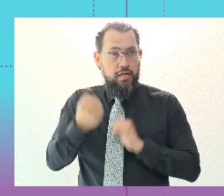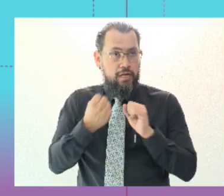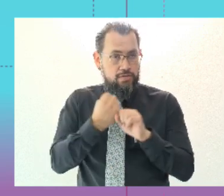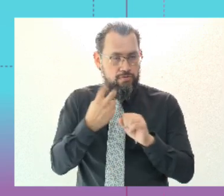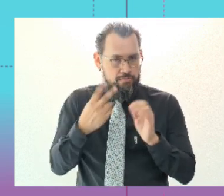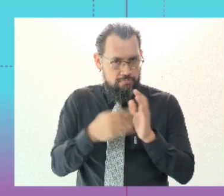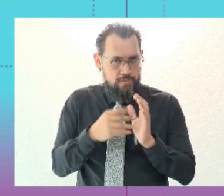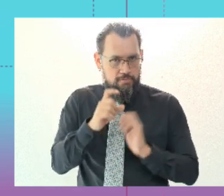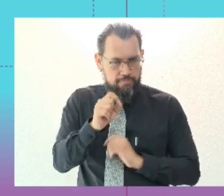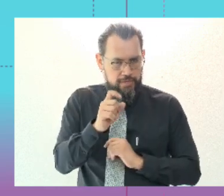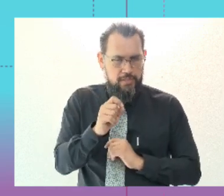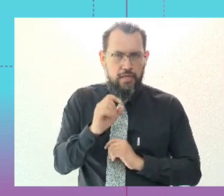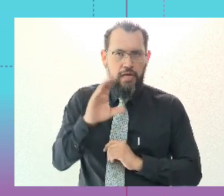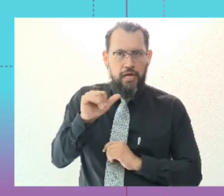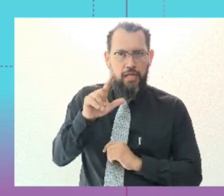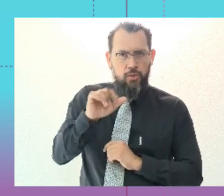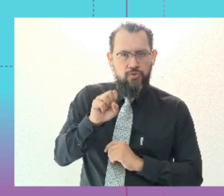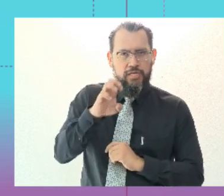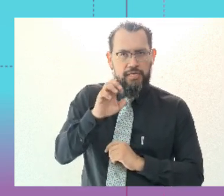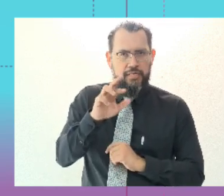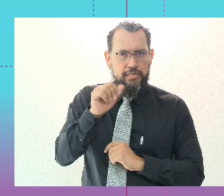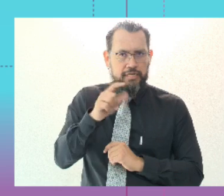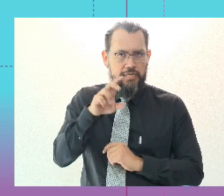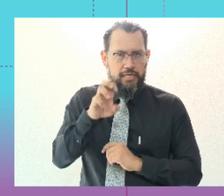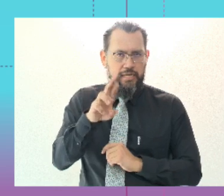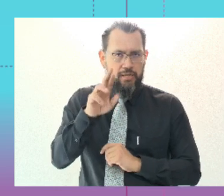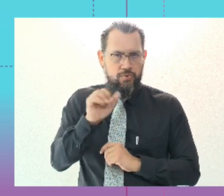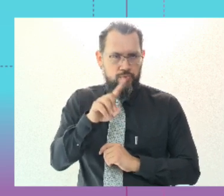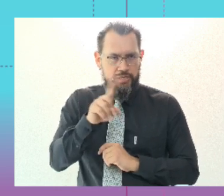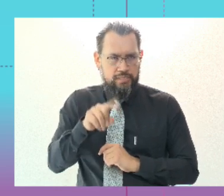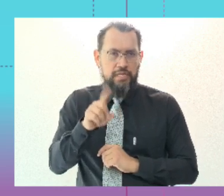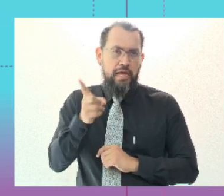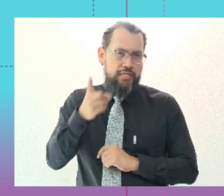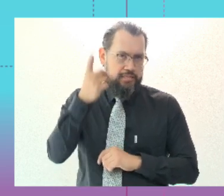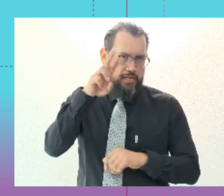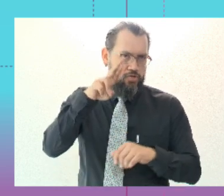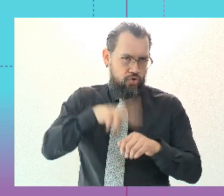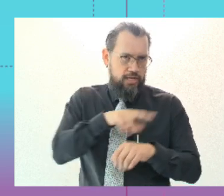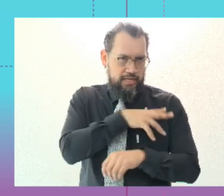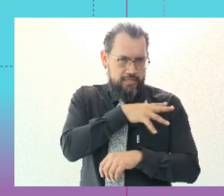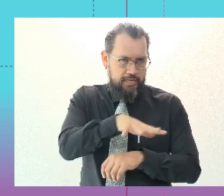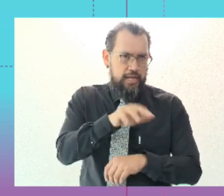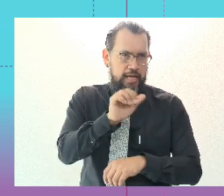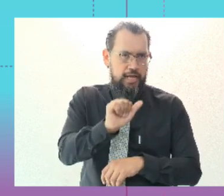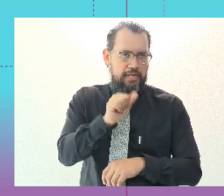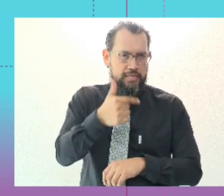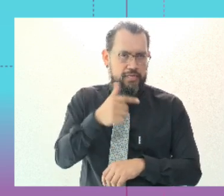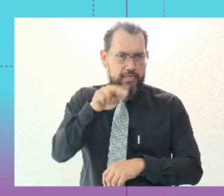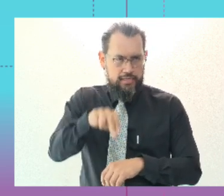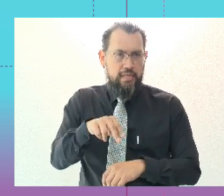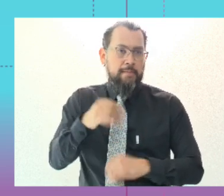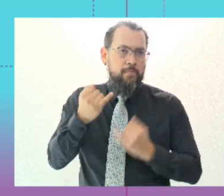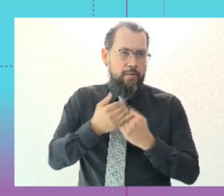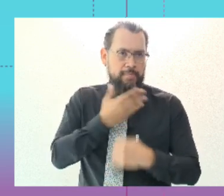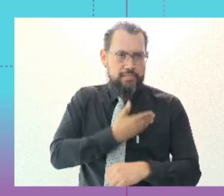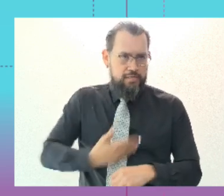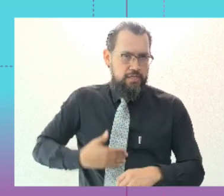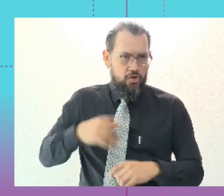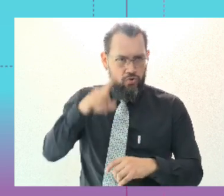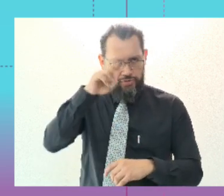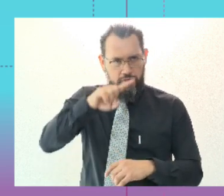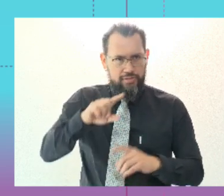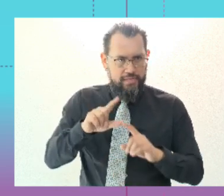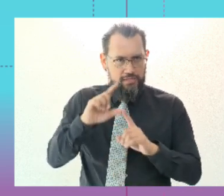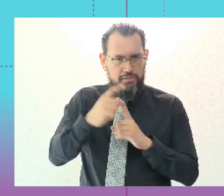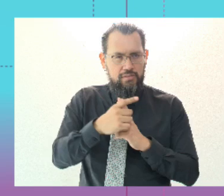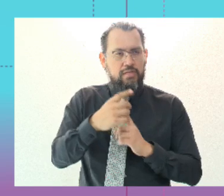por parte del doctor Carlos Enrique Ruiz, el director general de Archivo General de la Nación y presidente del Consejo Nacional de Archivos, fue reconocido